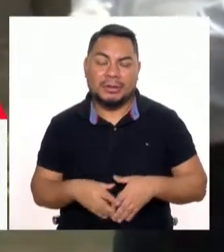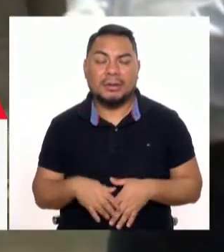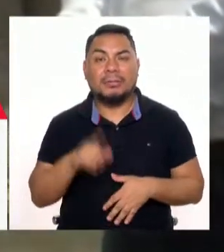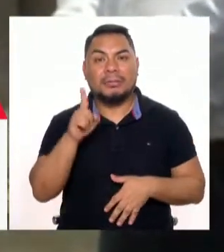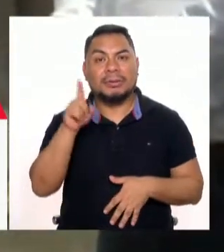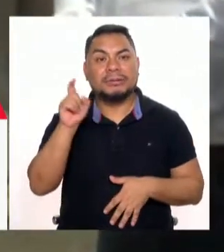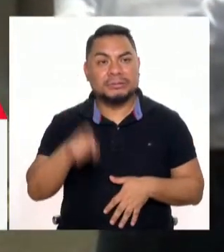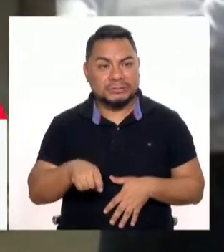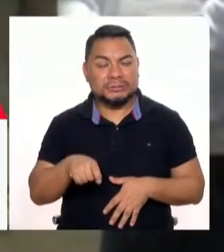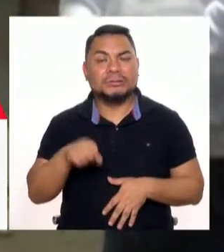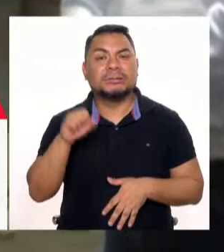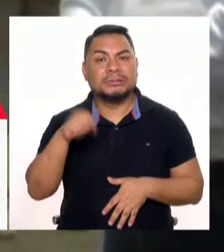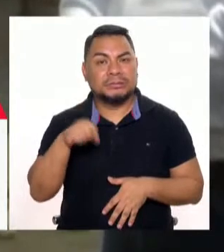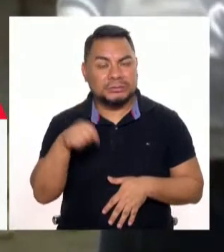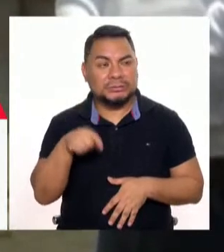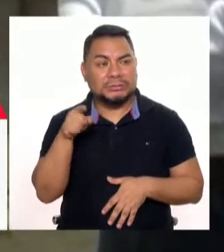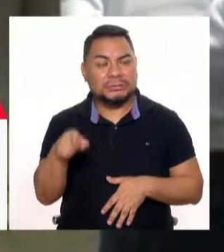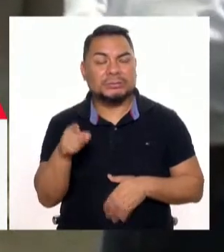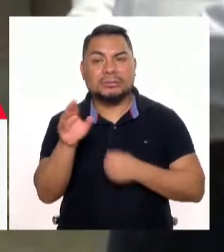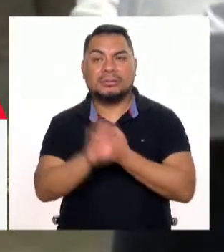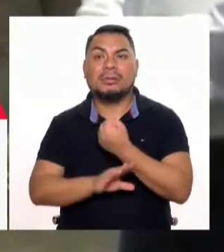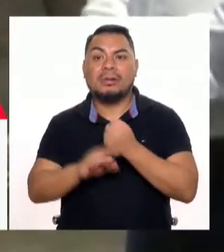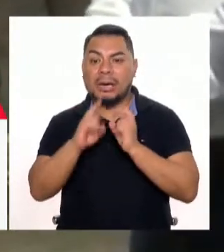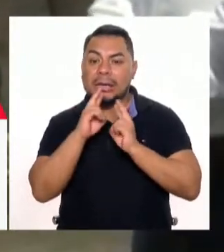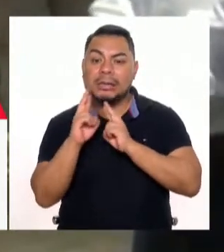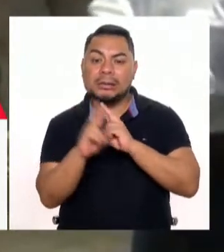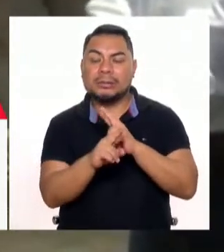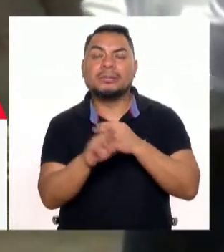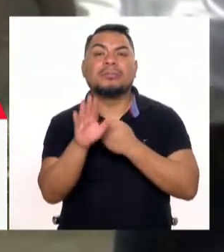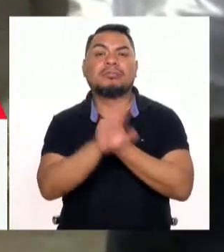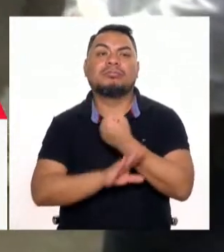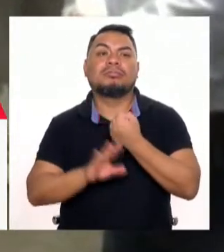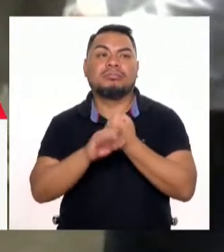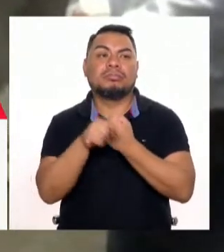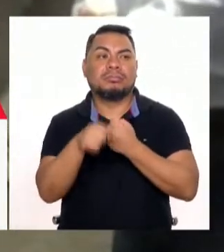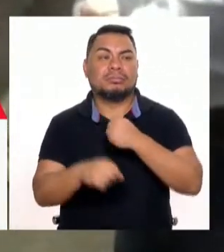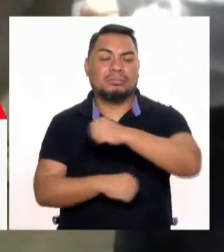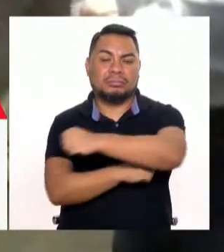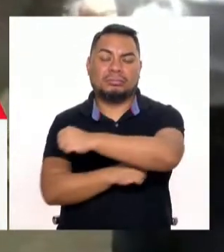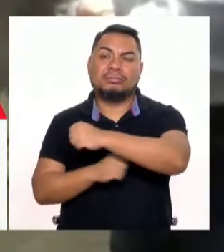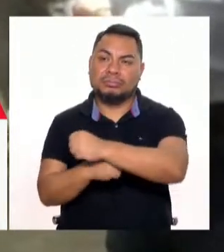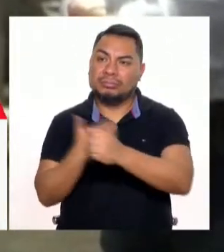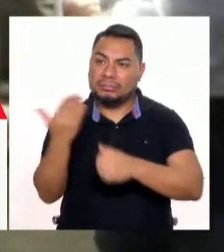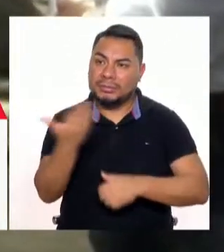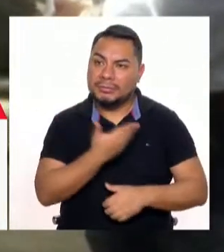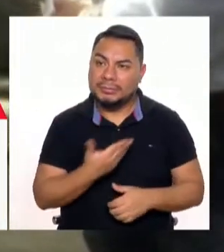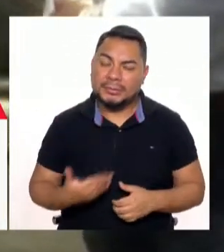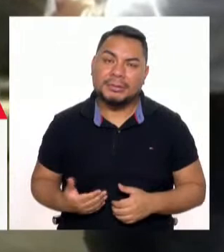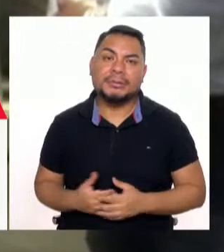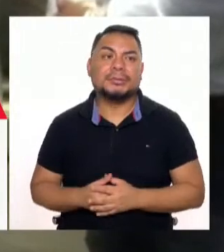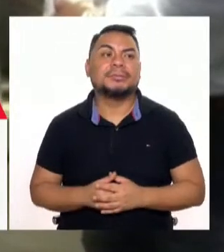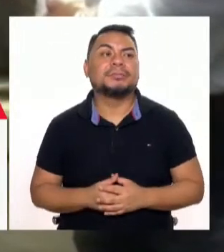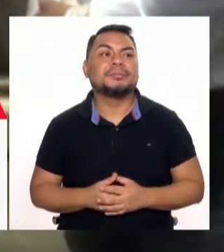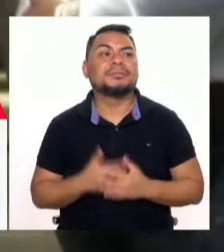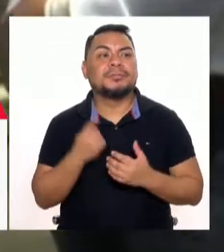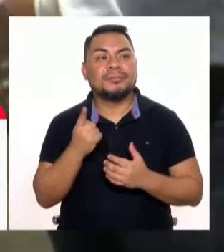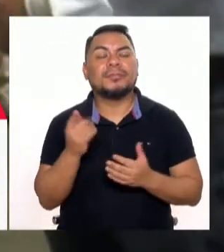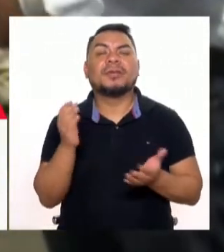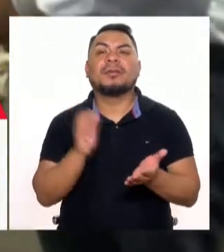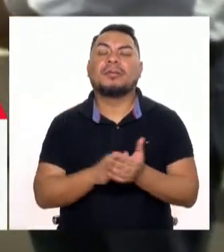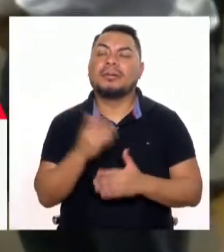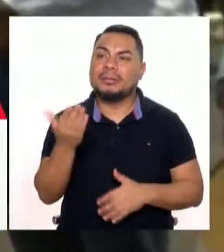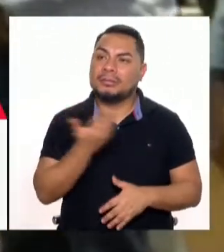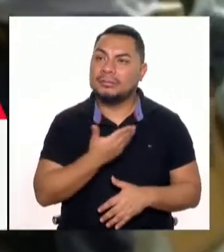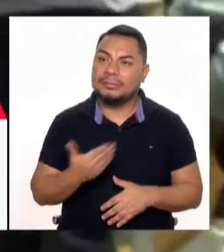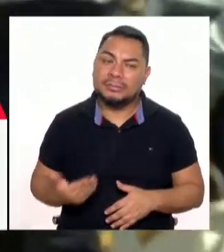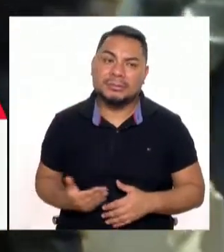sí necesitamos la defensa ribereña en el margen izquierdo que va a proteger este puente de Señora presidenta una vez más señora